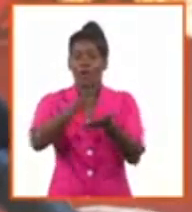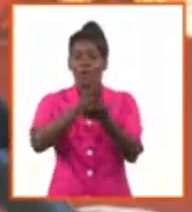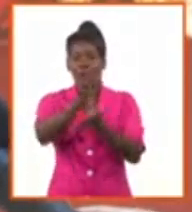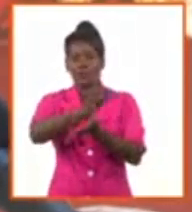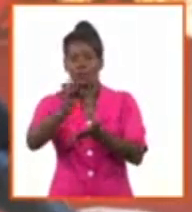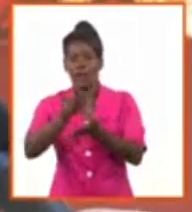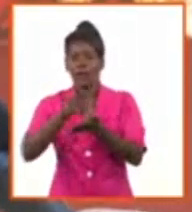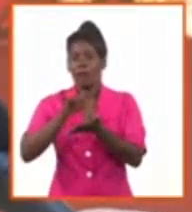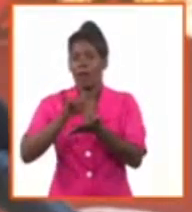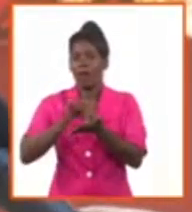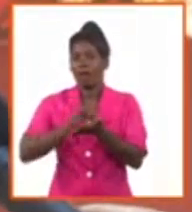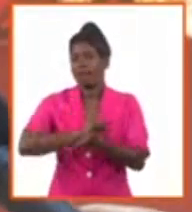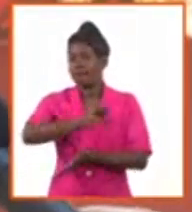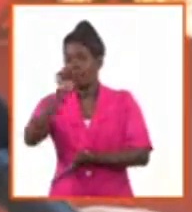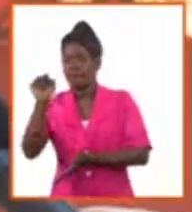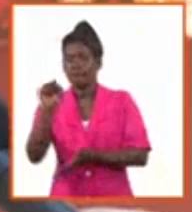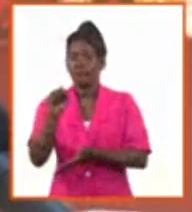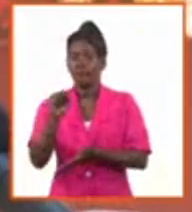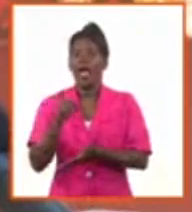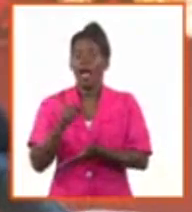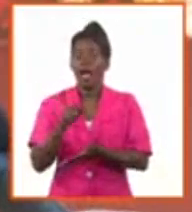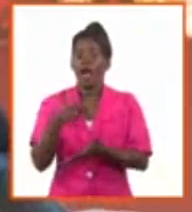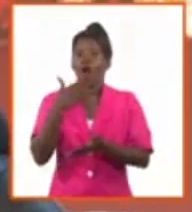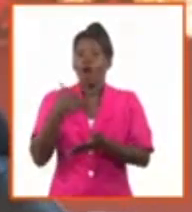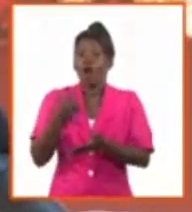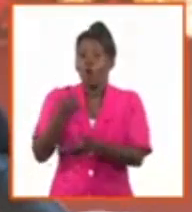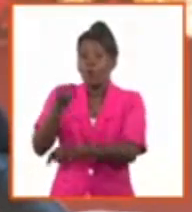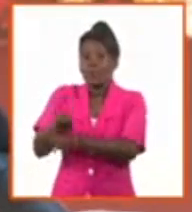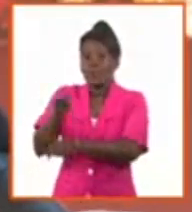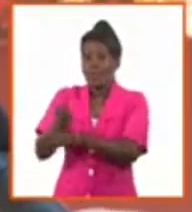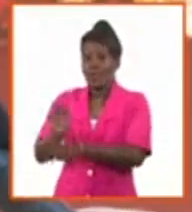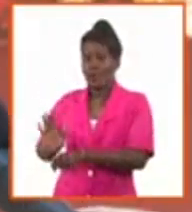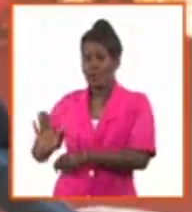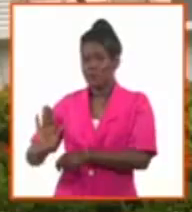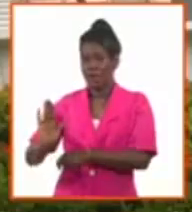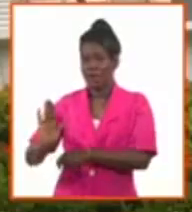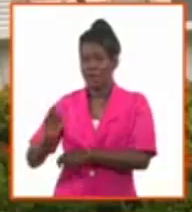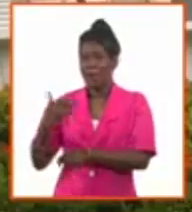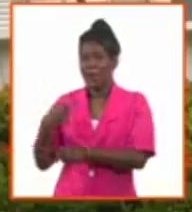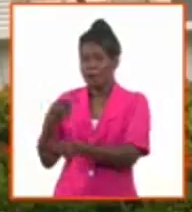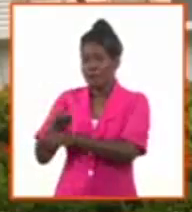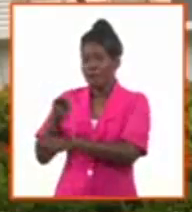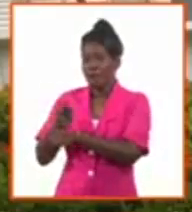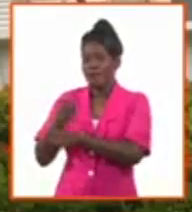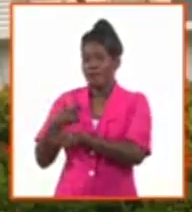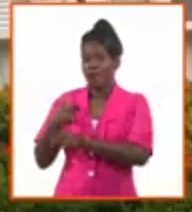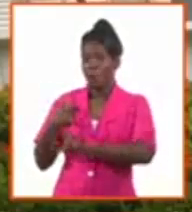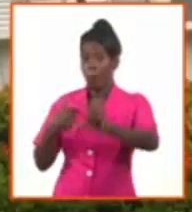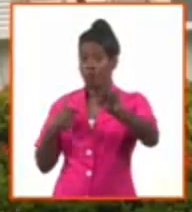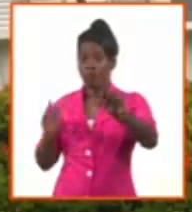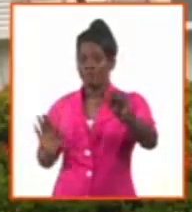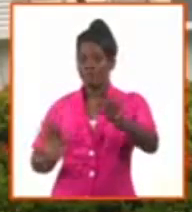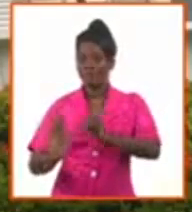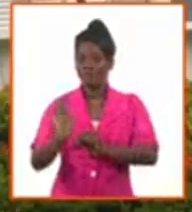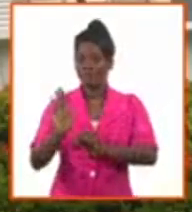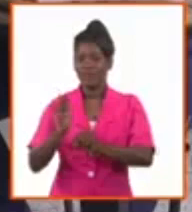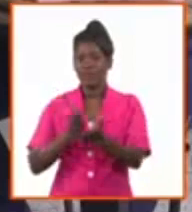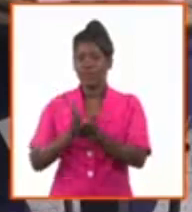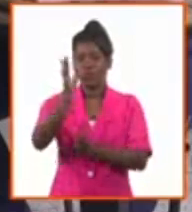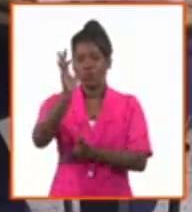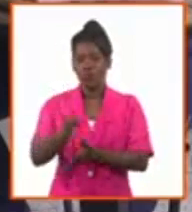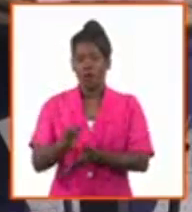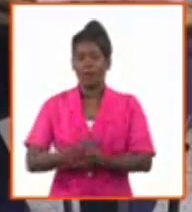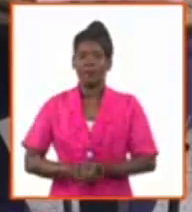estudiantes, cómo formar dirigentes estudiantiles más preparados y más comprometidos precisamente con su membresía. Donde nuestros muchachos